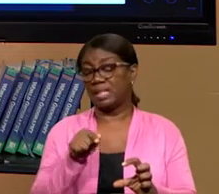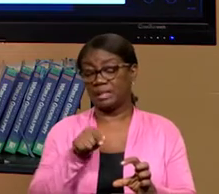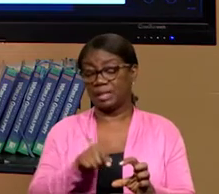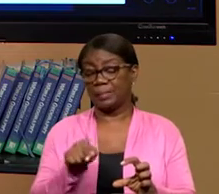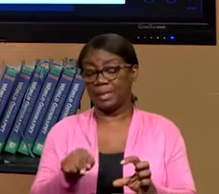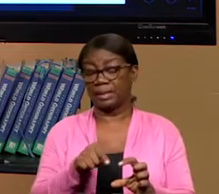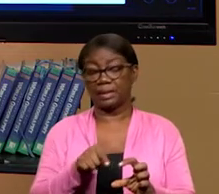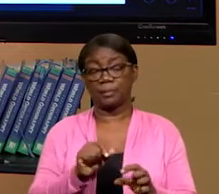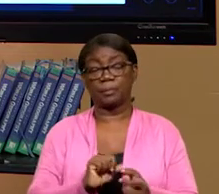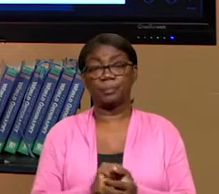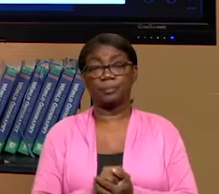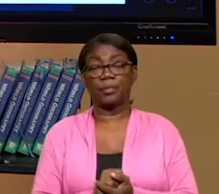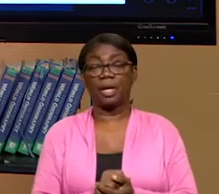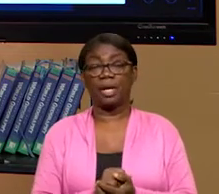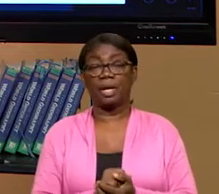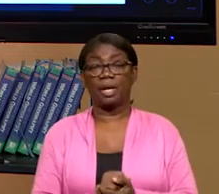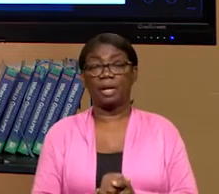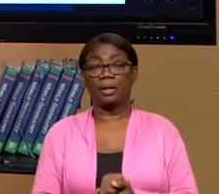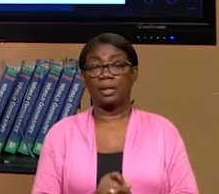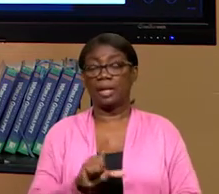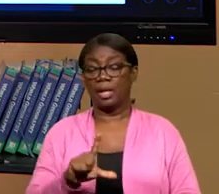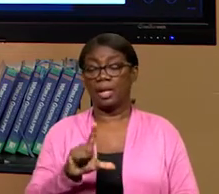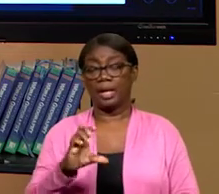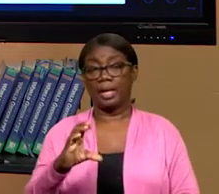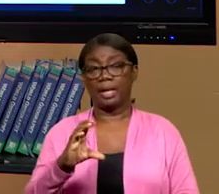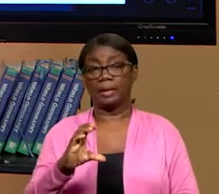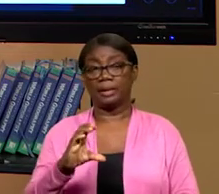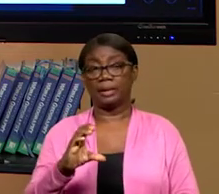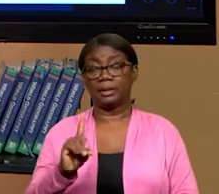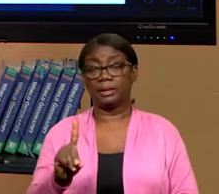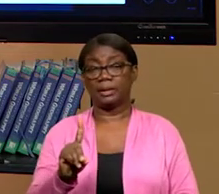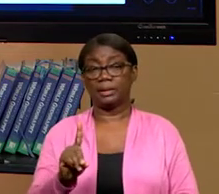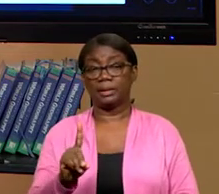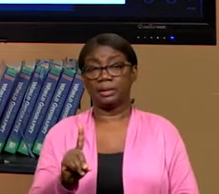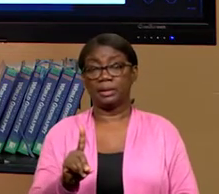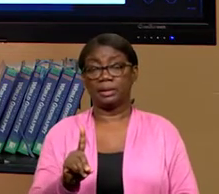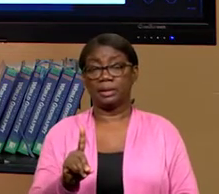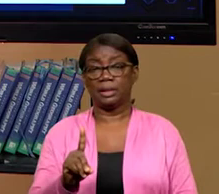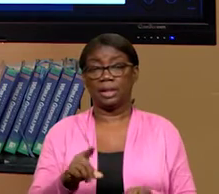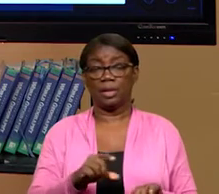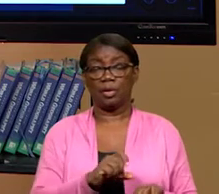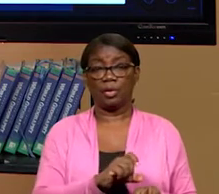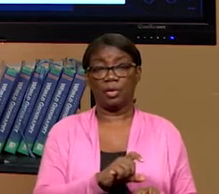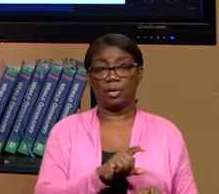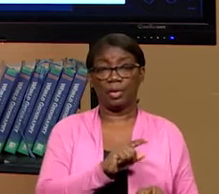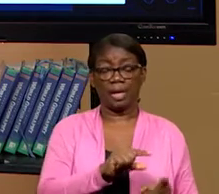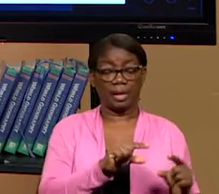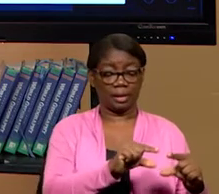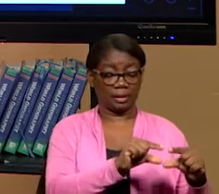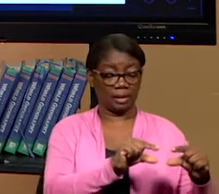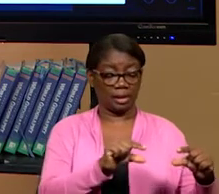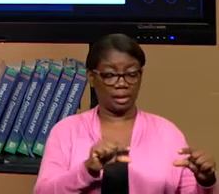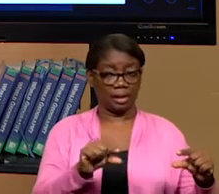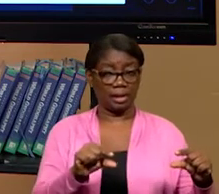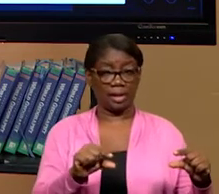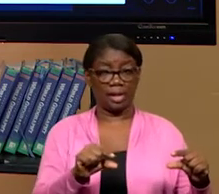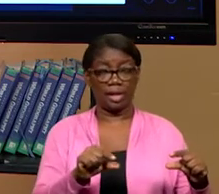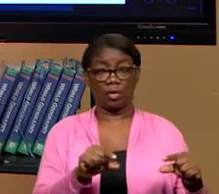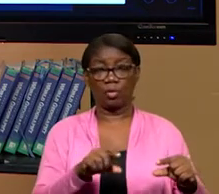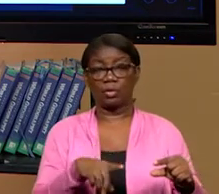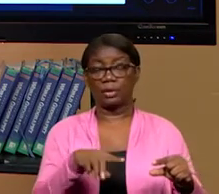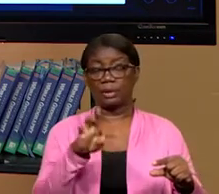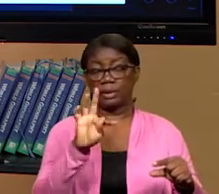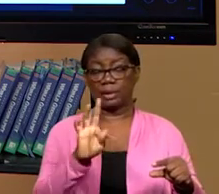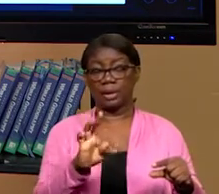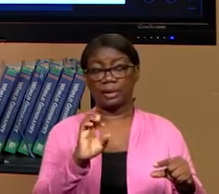en la tecnología tipo LED se alimenta los LED o las tiras de LED con DC,